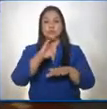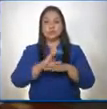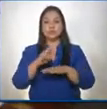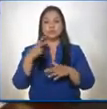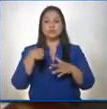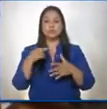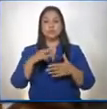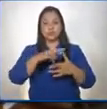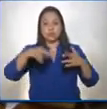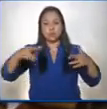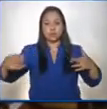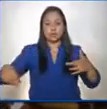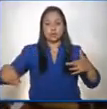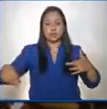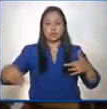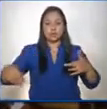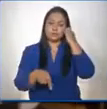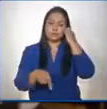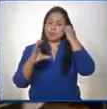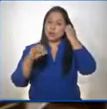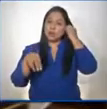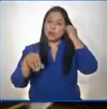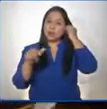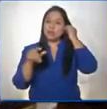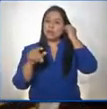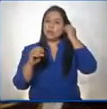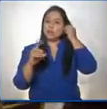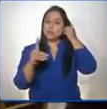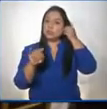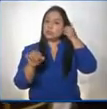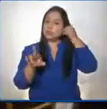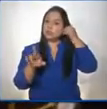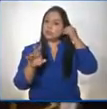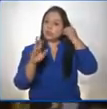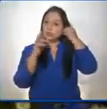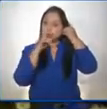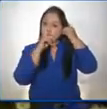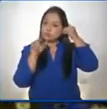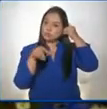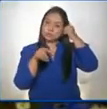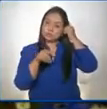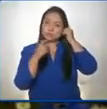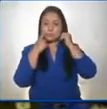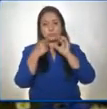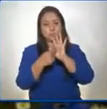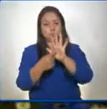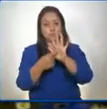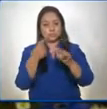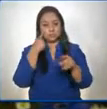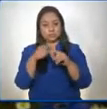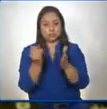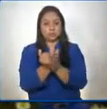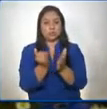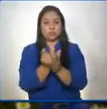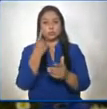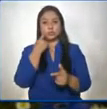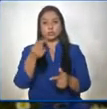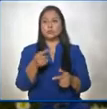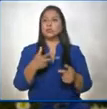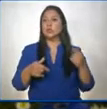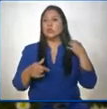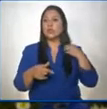y rural, señoras y señores representantes de las instituciones y sectores no gubernamentales ante